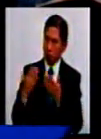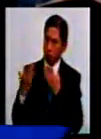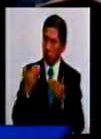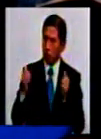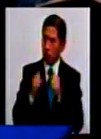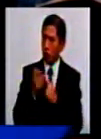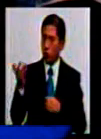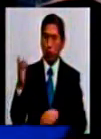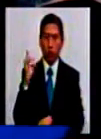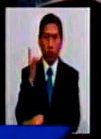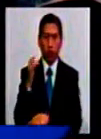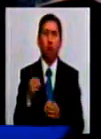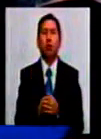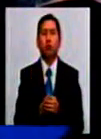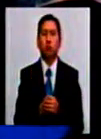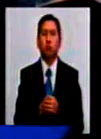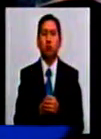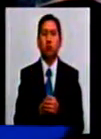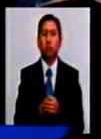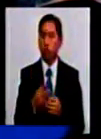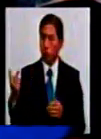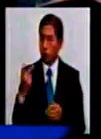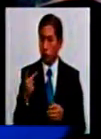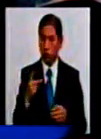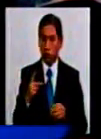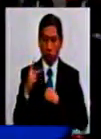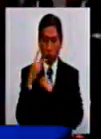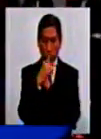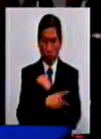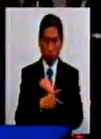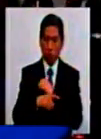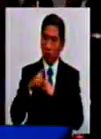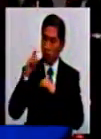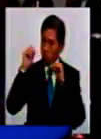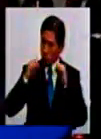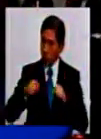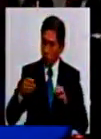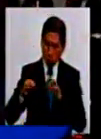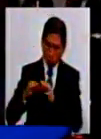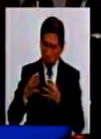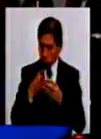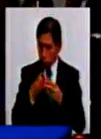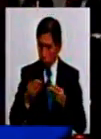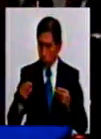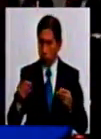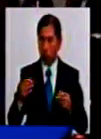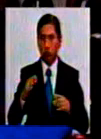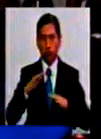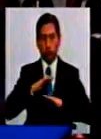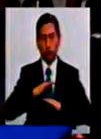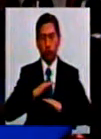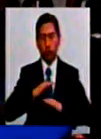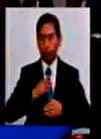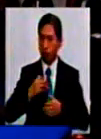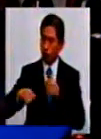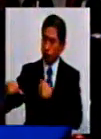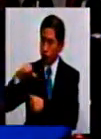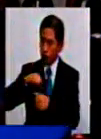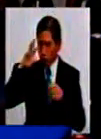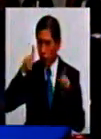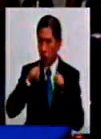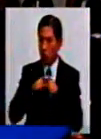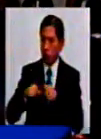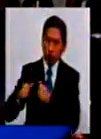conversación con Bolivia y que ambos países deben y pueden resolver generosamente, fraternalmente, este